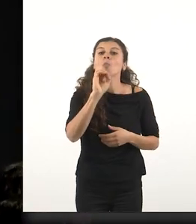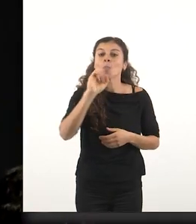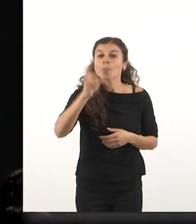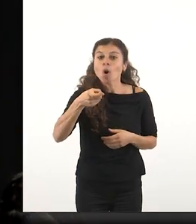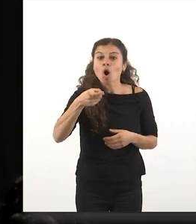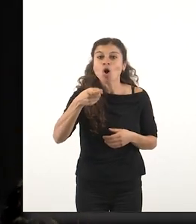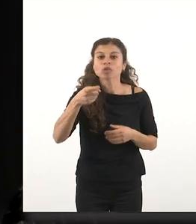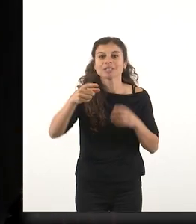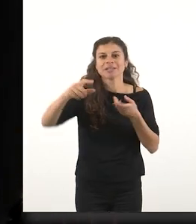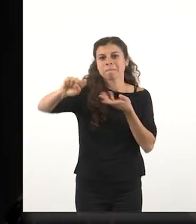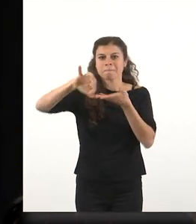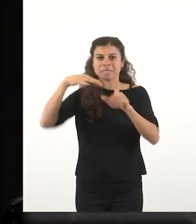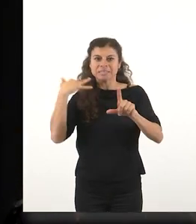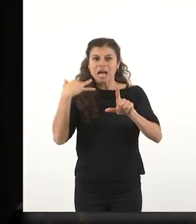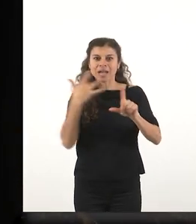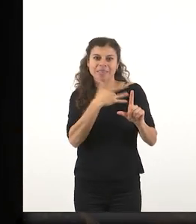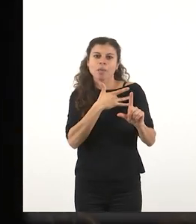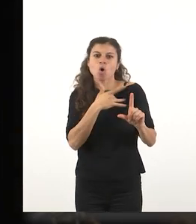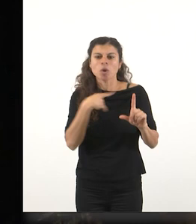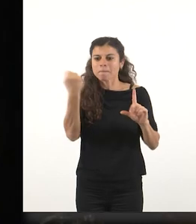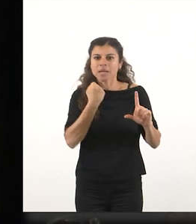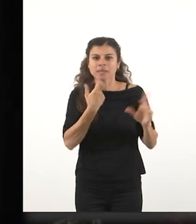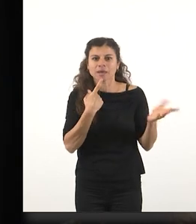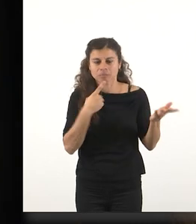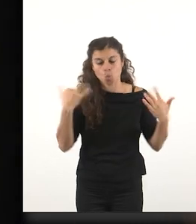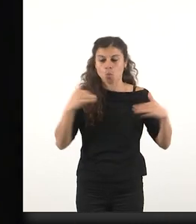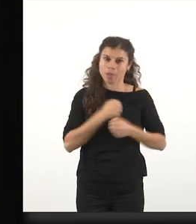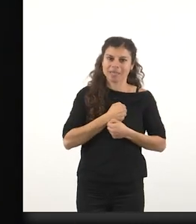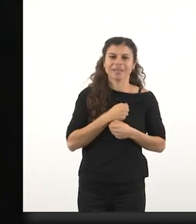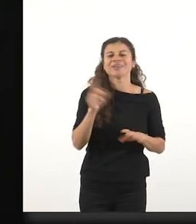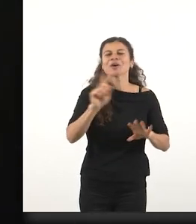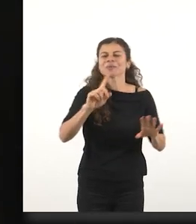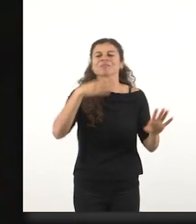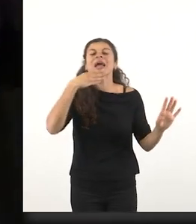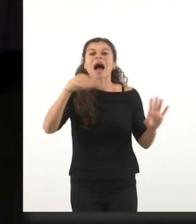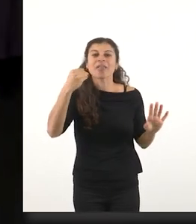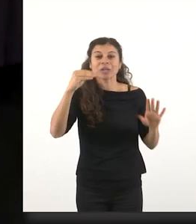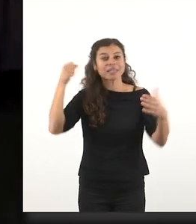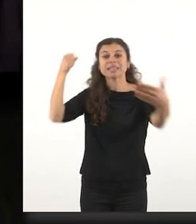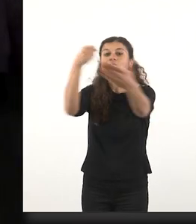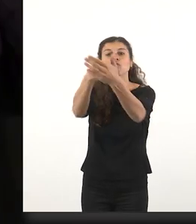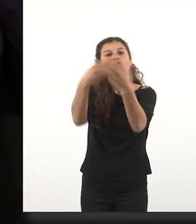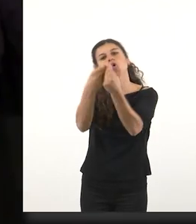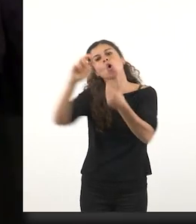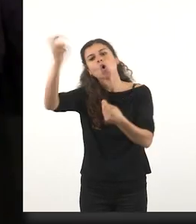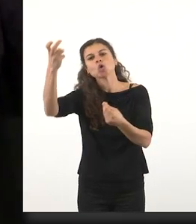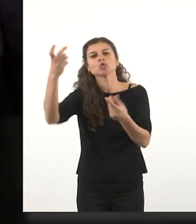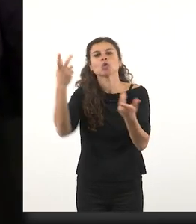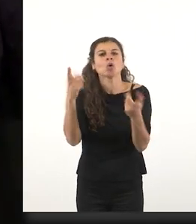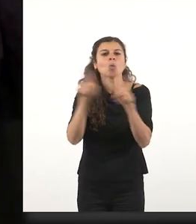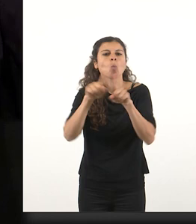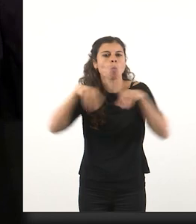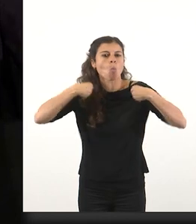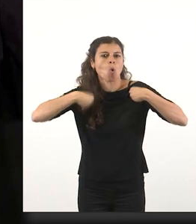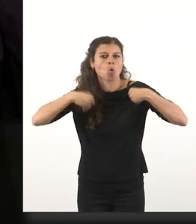mensajes de amor, te van a matar. Digo, esta gente, ¿cómo me quiere? No, no, no, no. El dejar a un adolescente que está sentado atrás con otro adolescente al fondo en modo mandril. Modo